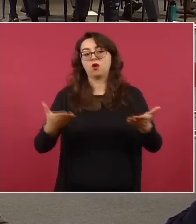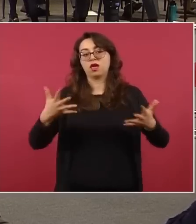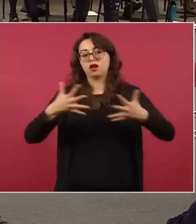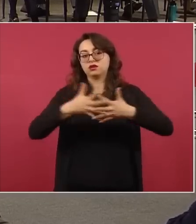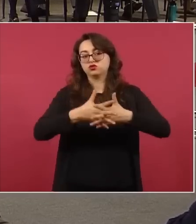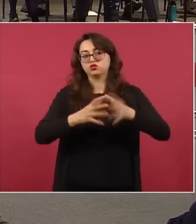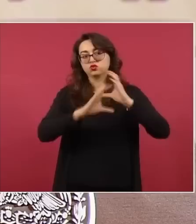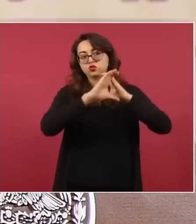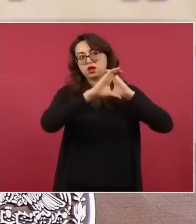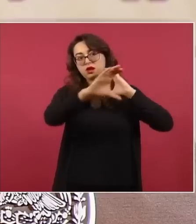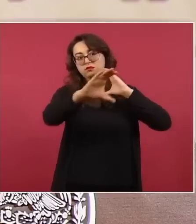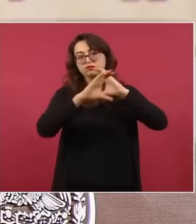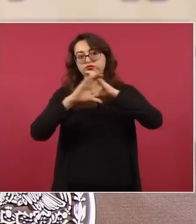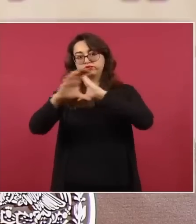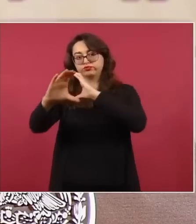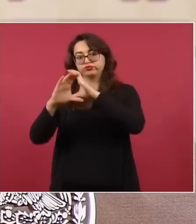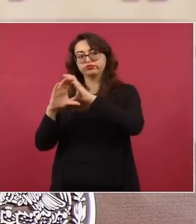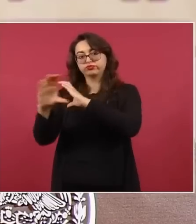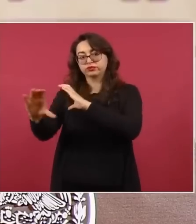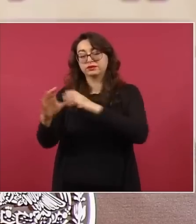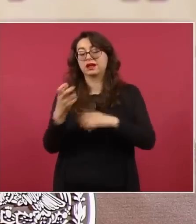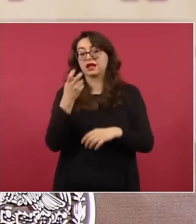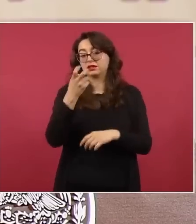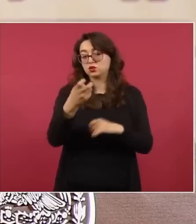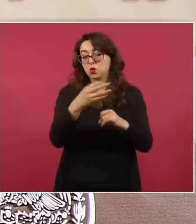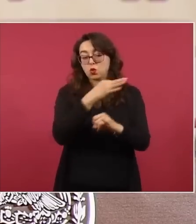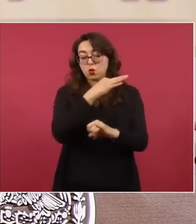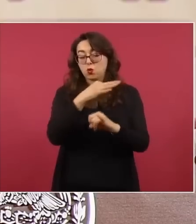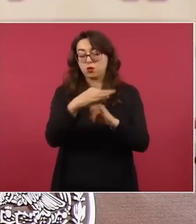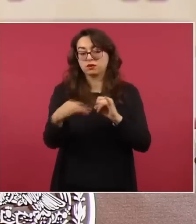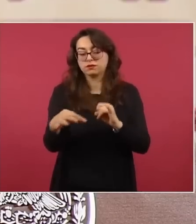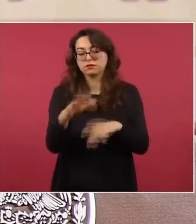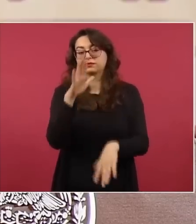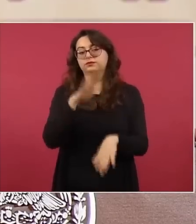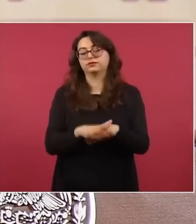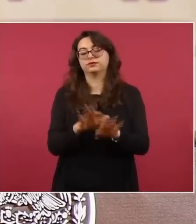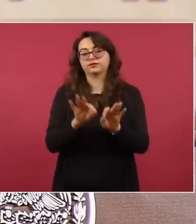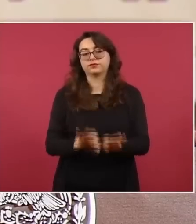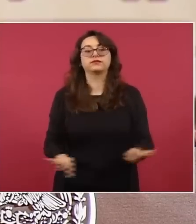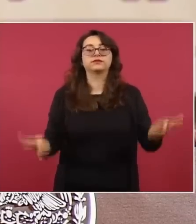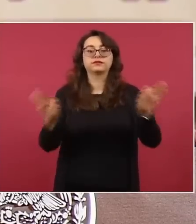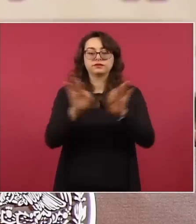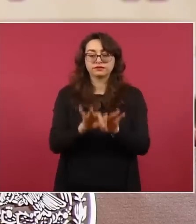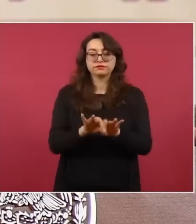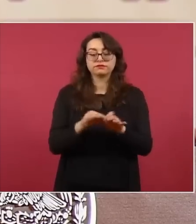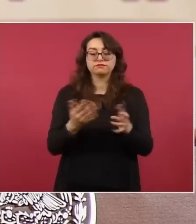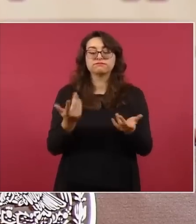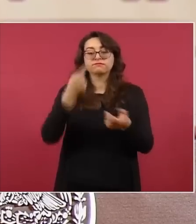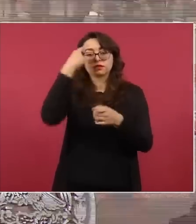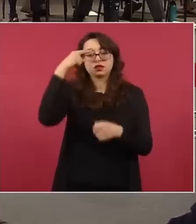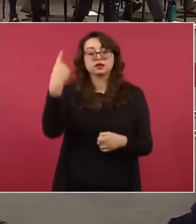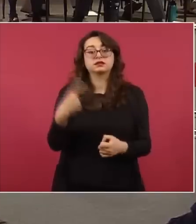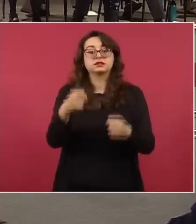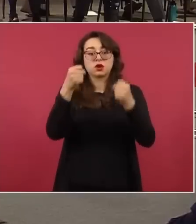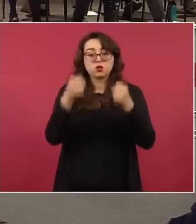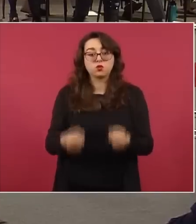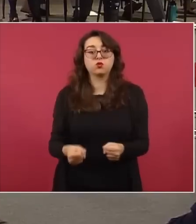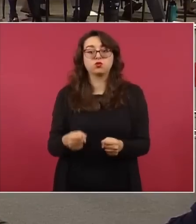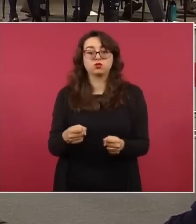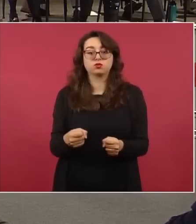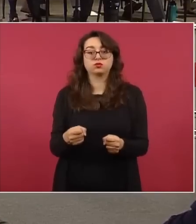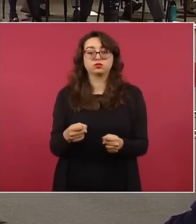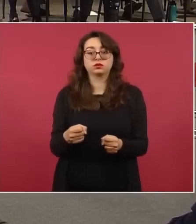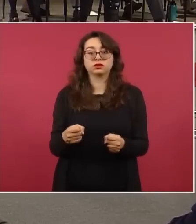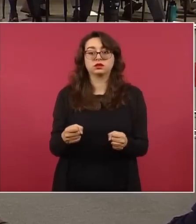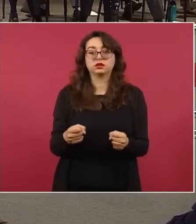fase más más importante porque la terminación de los viaductos es lo que nos van a garantizar que el